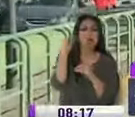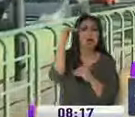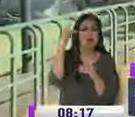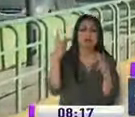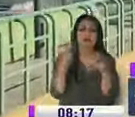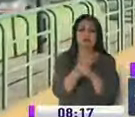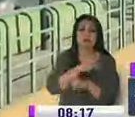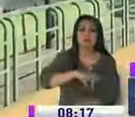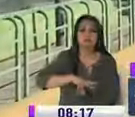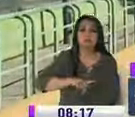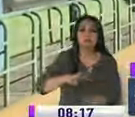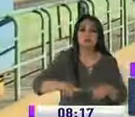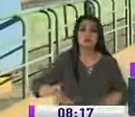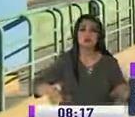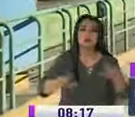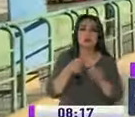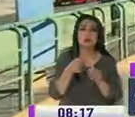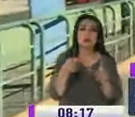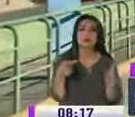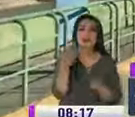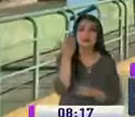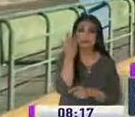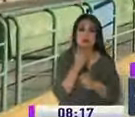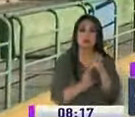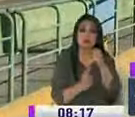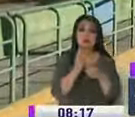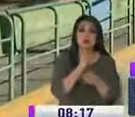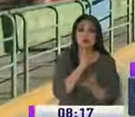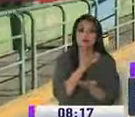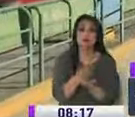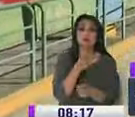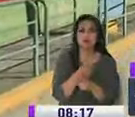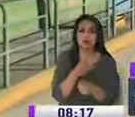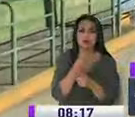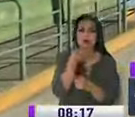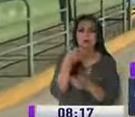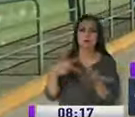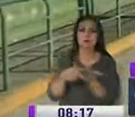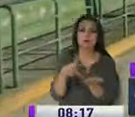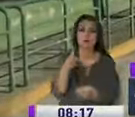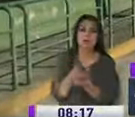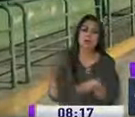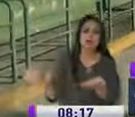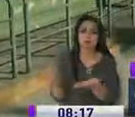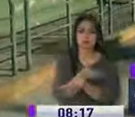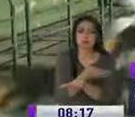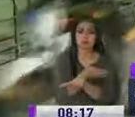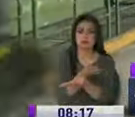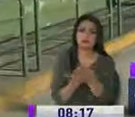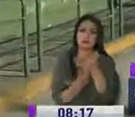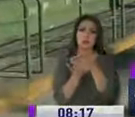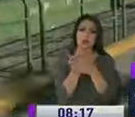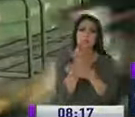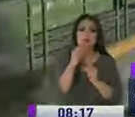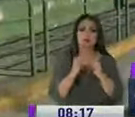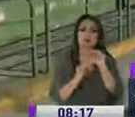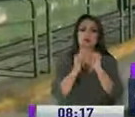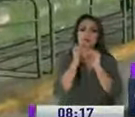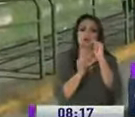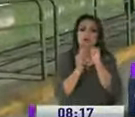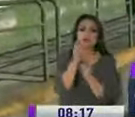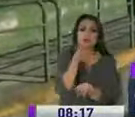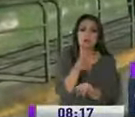de robos en este sector desde hace aproximadamente un año. Por eso el derrocamiento de estas paradas es tan importante, pero también la construcción de una nueva